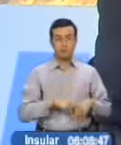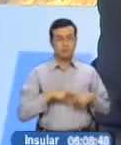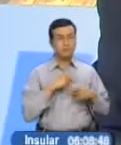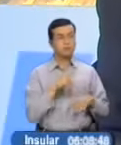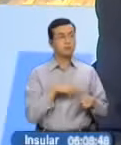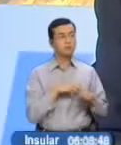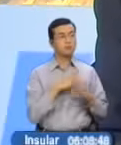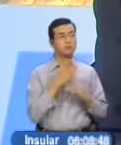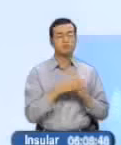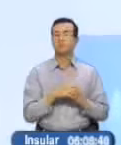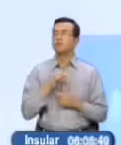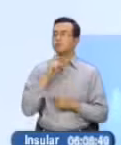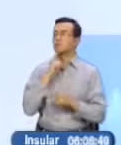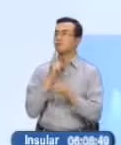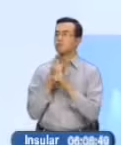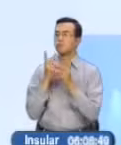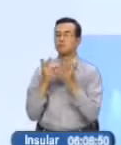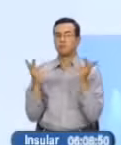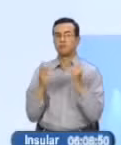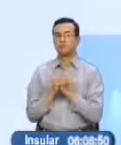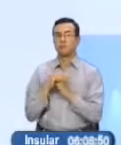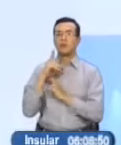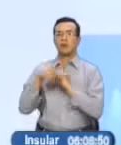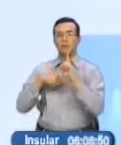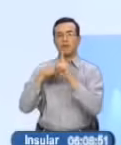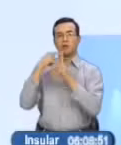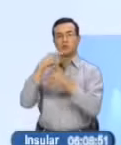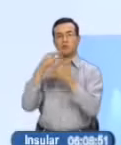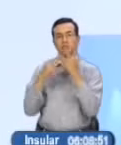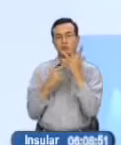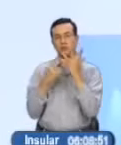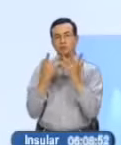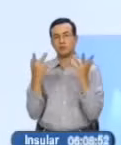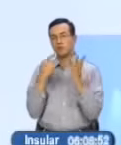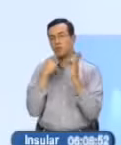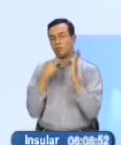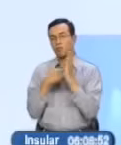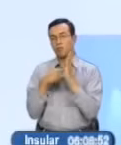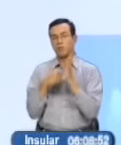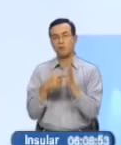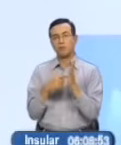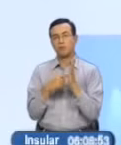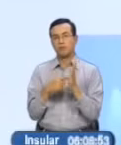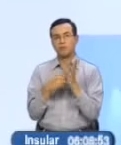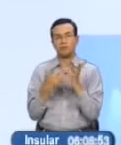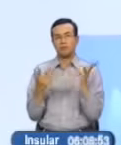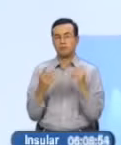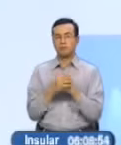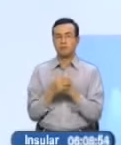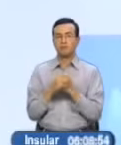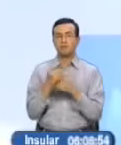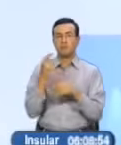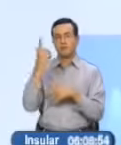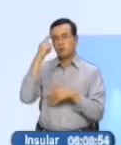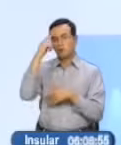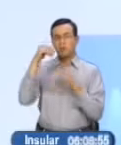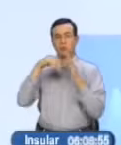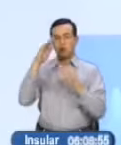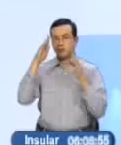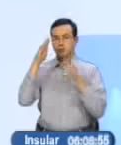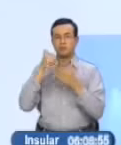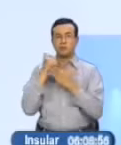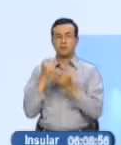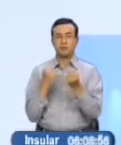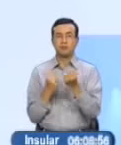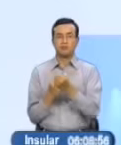normal? Claro, hay otros mecanismos también complementarios, otros mecanismos desde diferentes instancias gubernamentales que